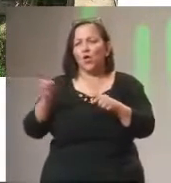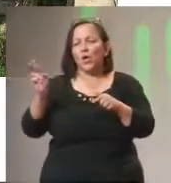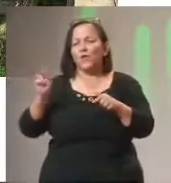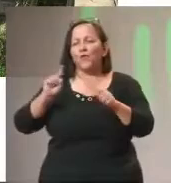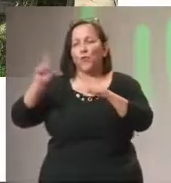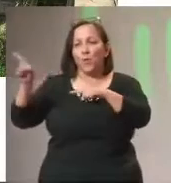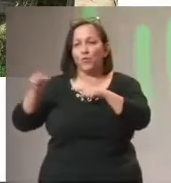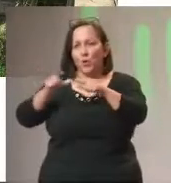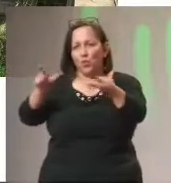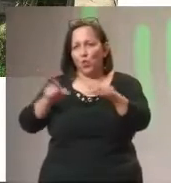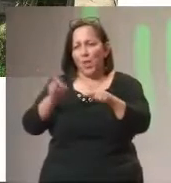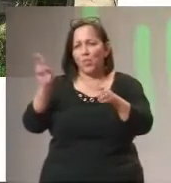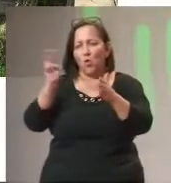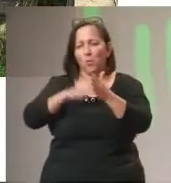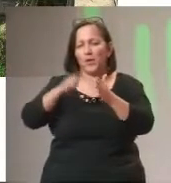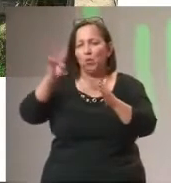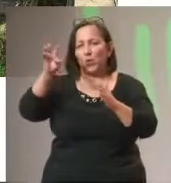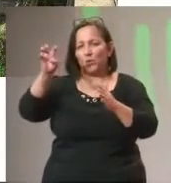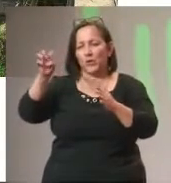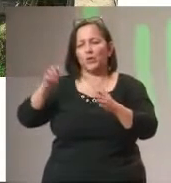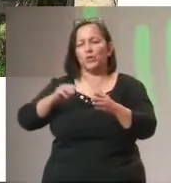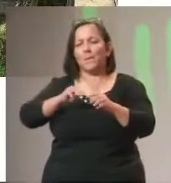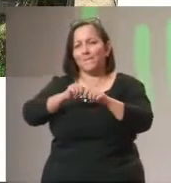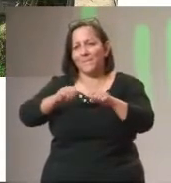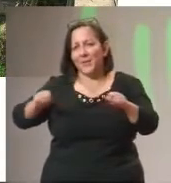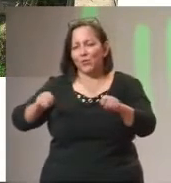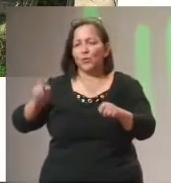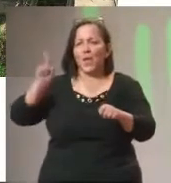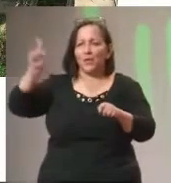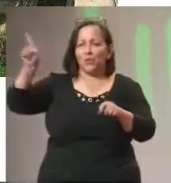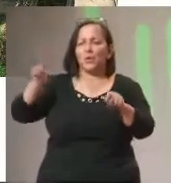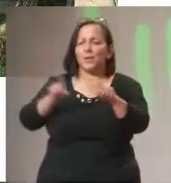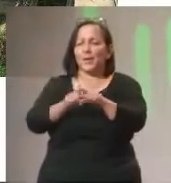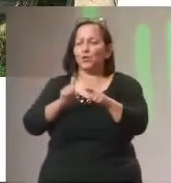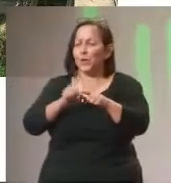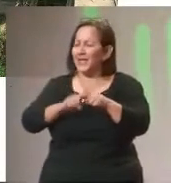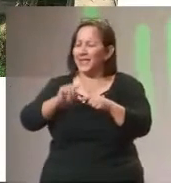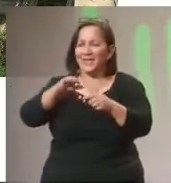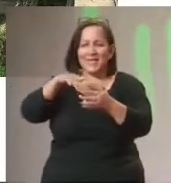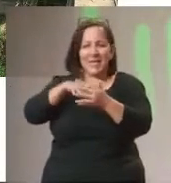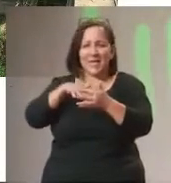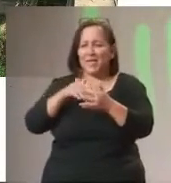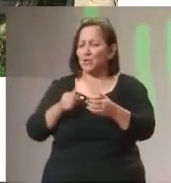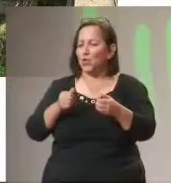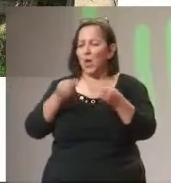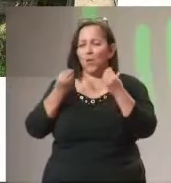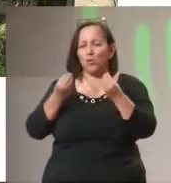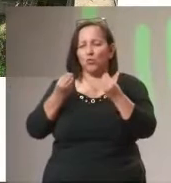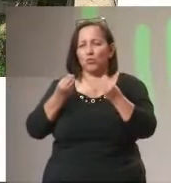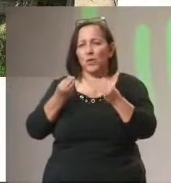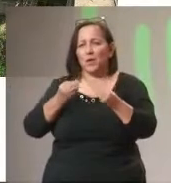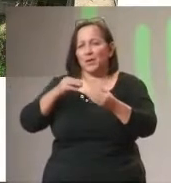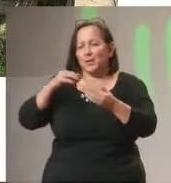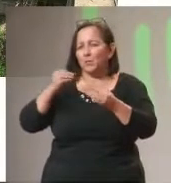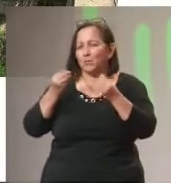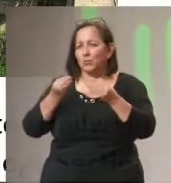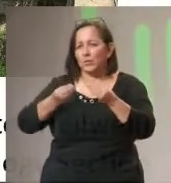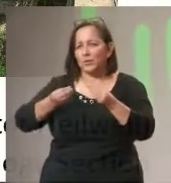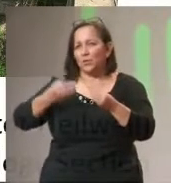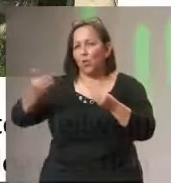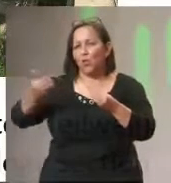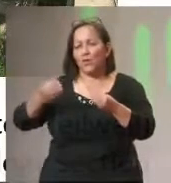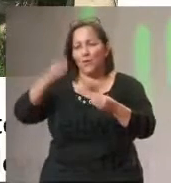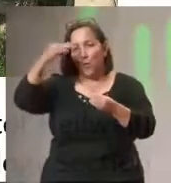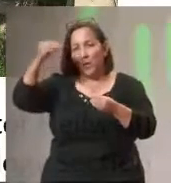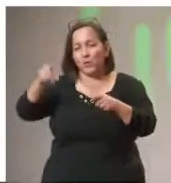altura. De tal manera que tenemos una muy buena idea de todo lo que ocurre en ese transecto que administrativamente es tan